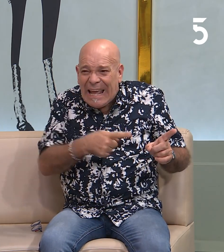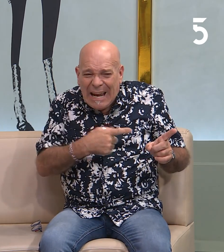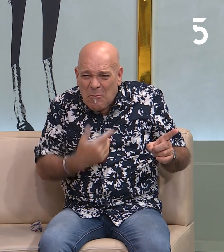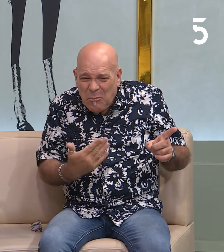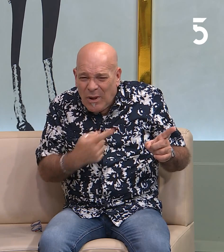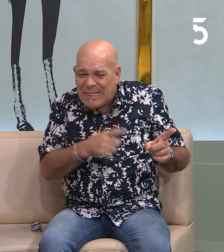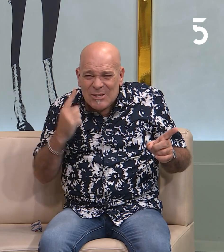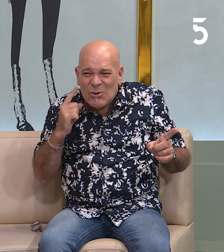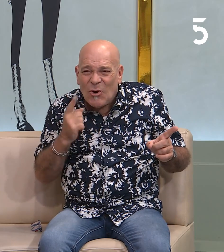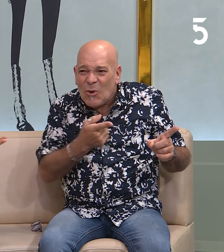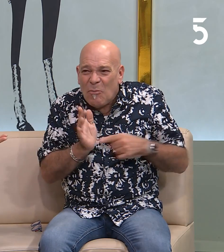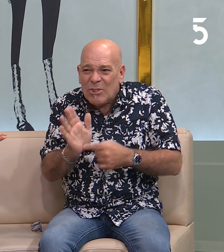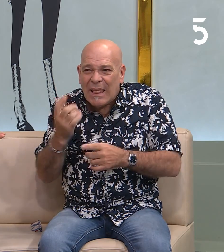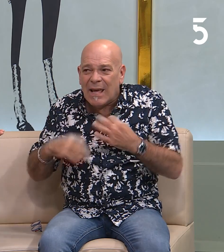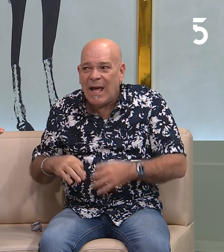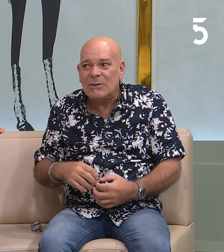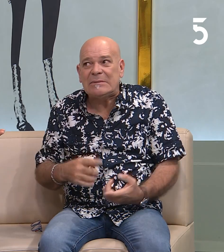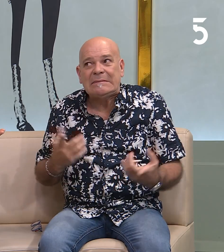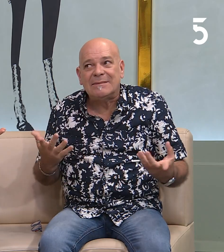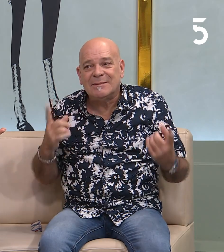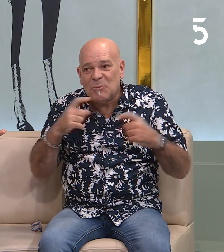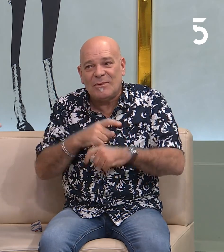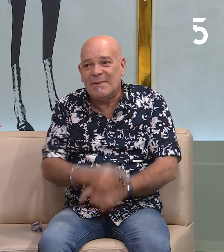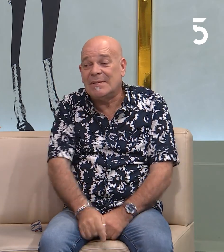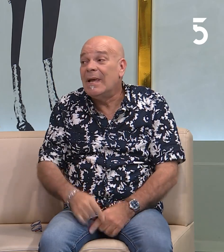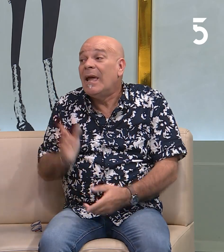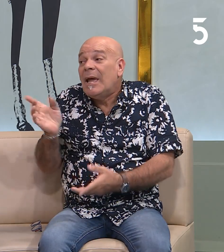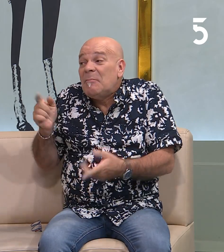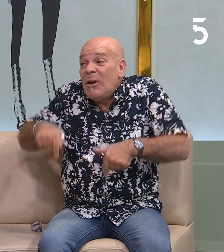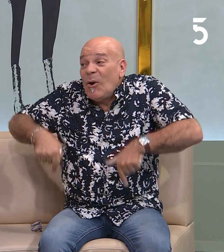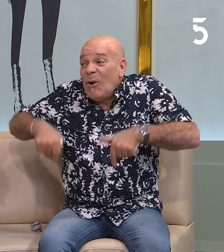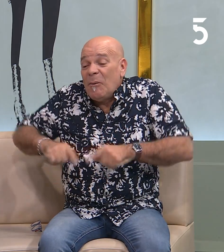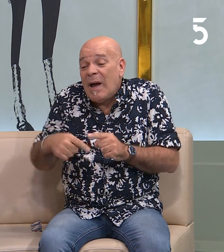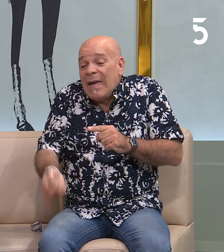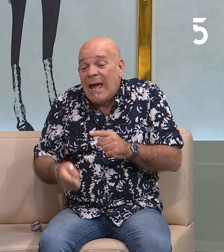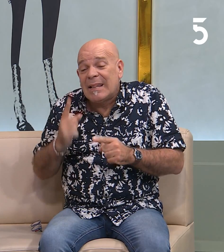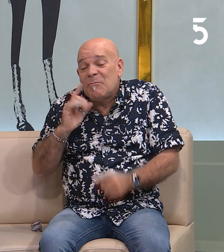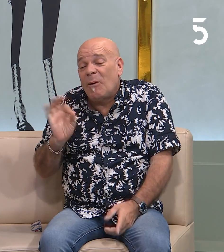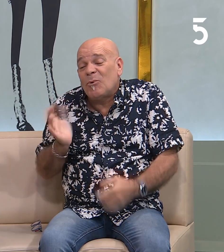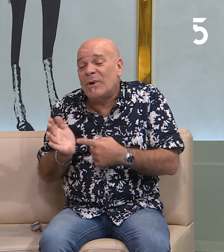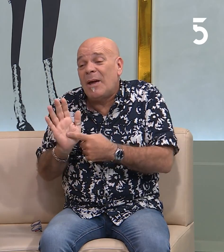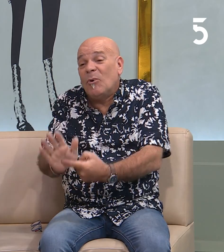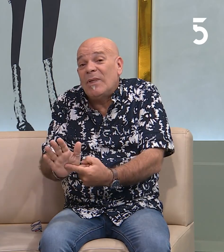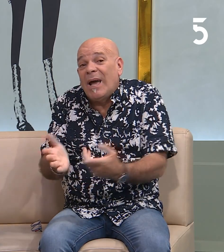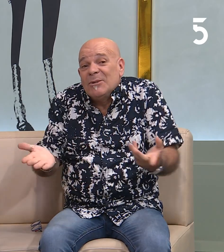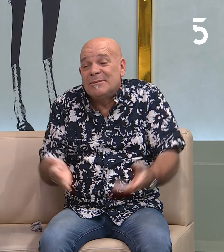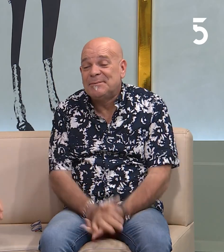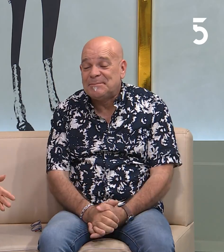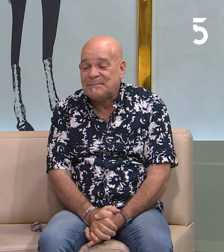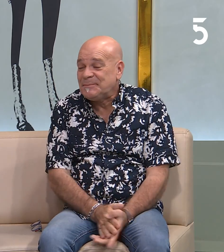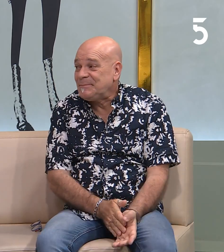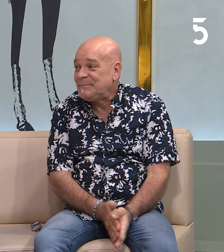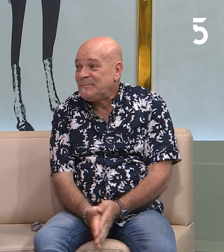algo, que podamos hacerlo. Era muy difícil. Ahí el trabajo de Gabriel fue que